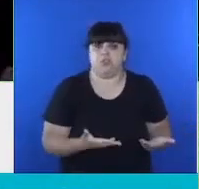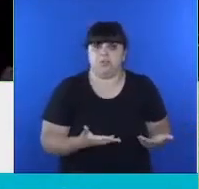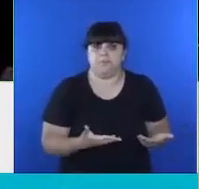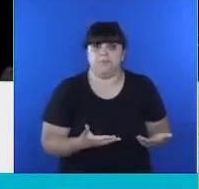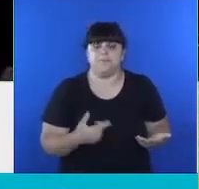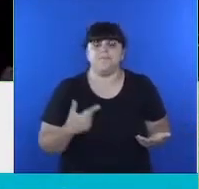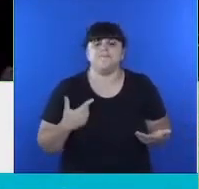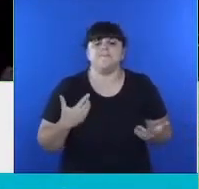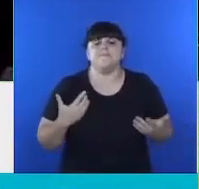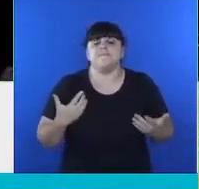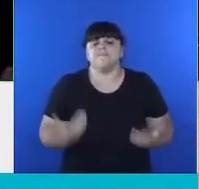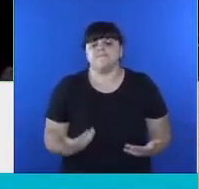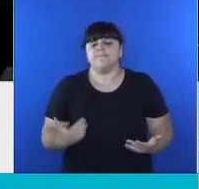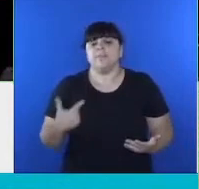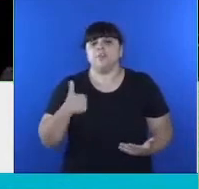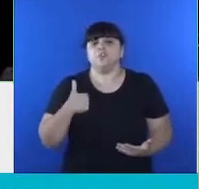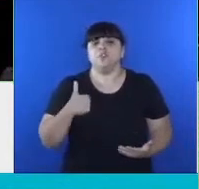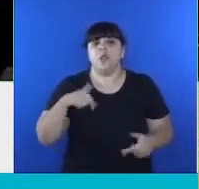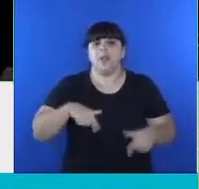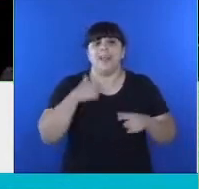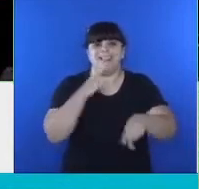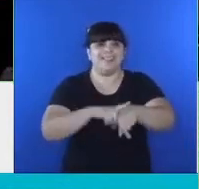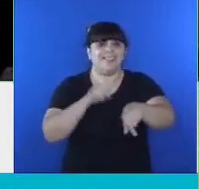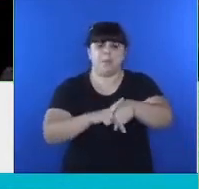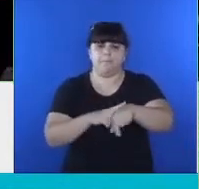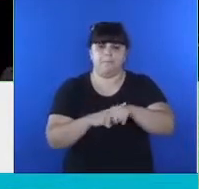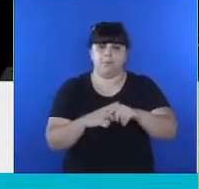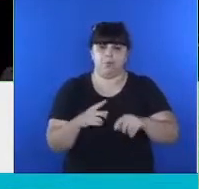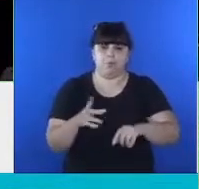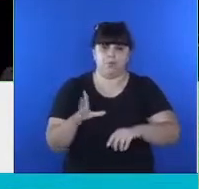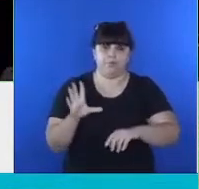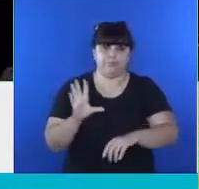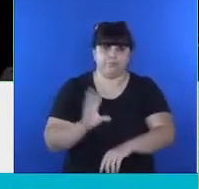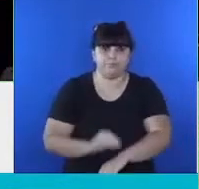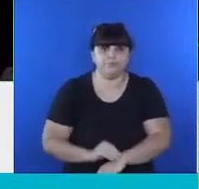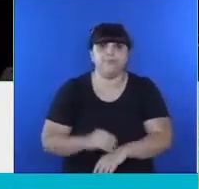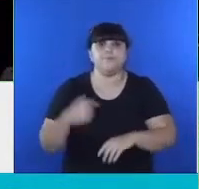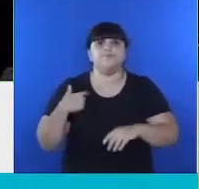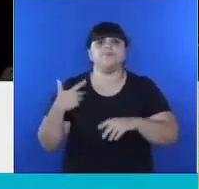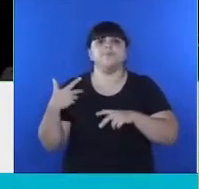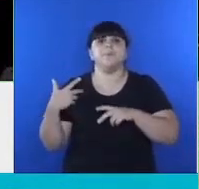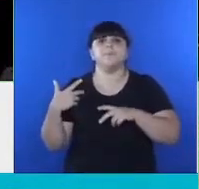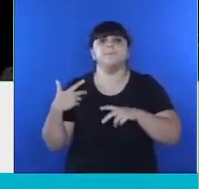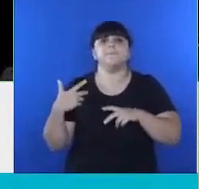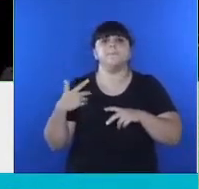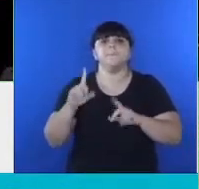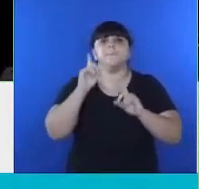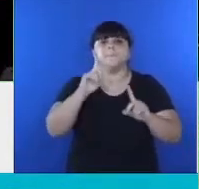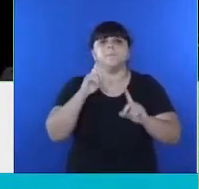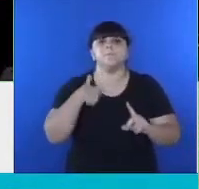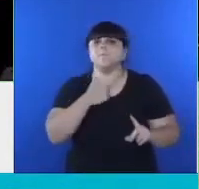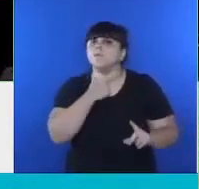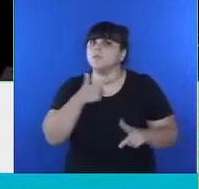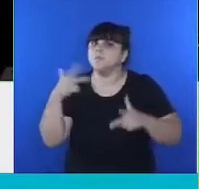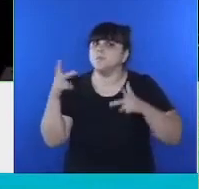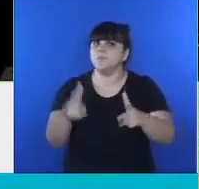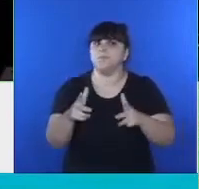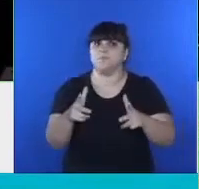Por eso, y como se me va acabando el tiempo, también quiero hacer referencia